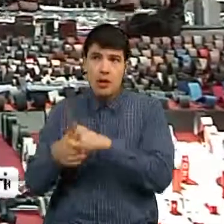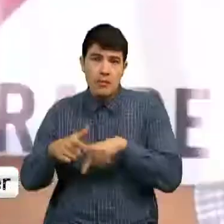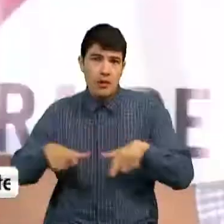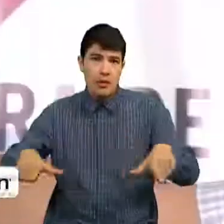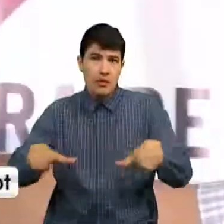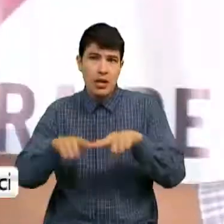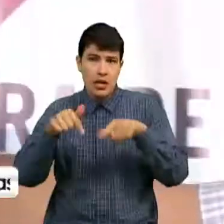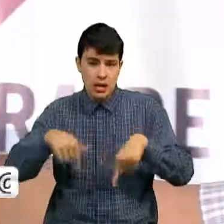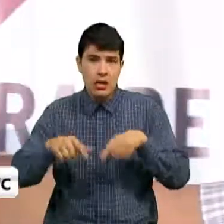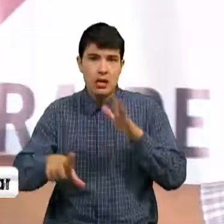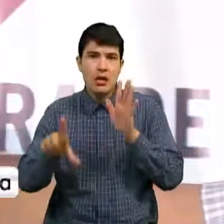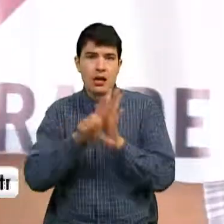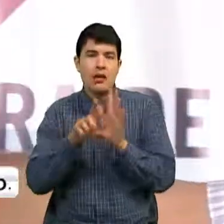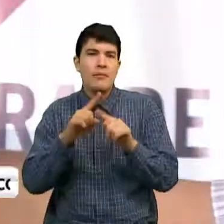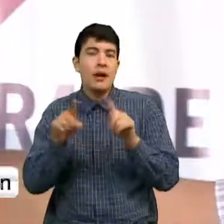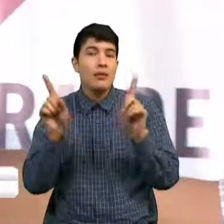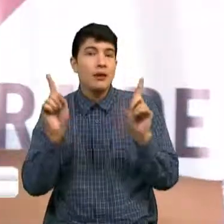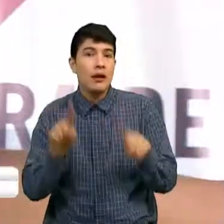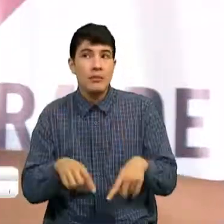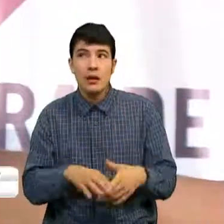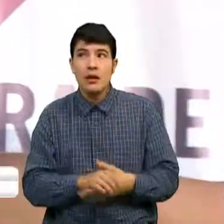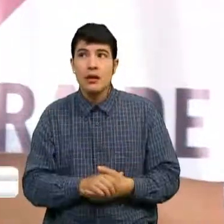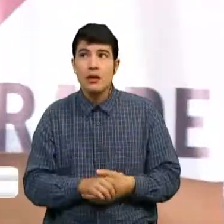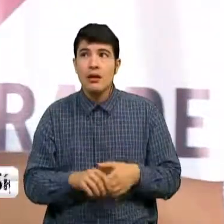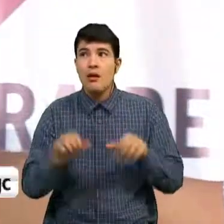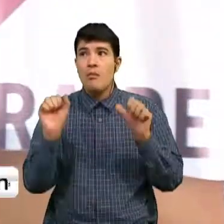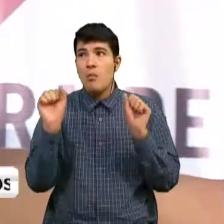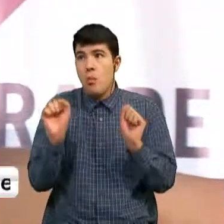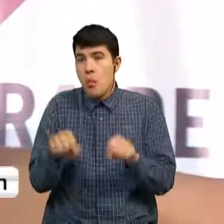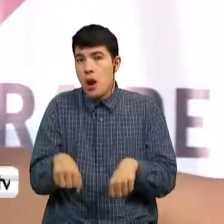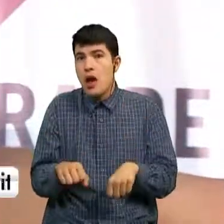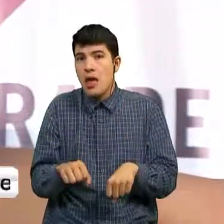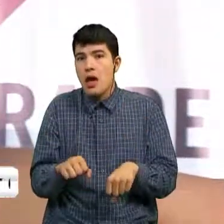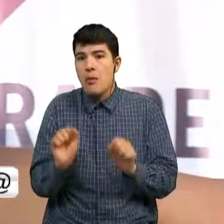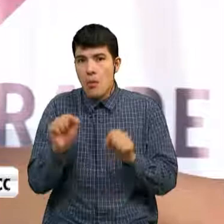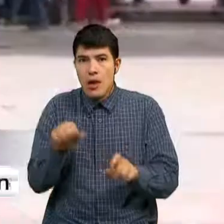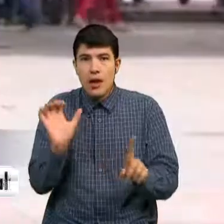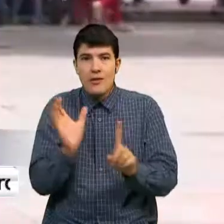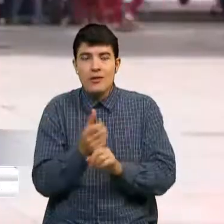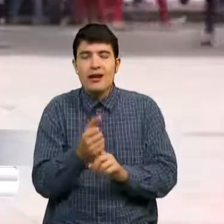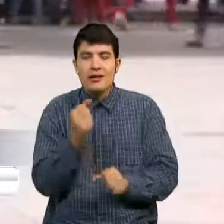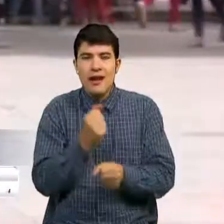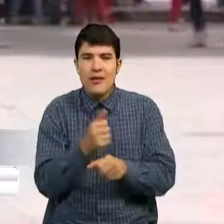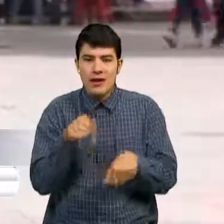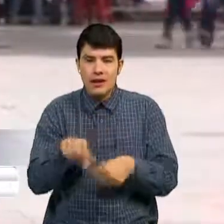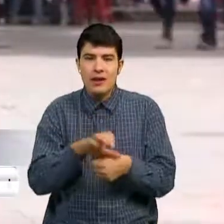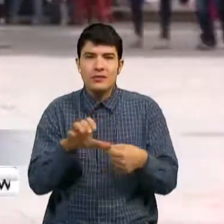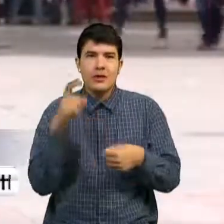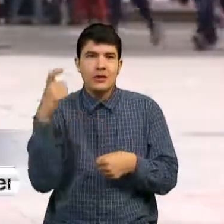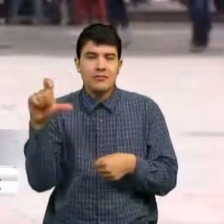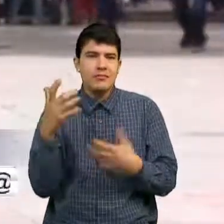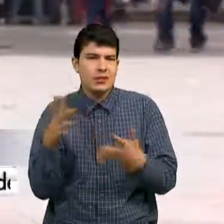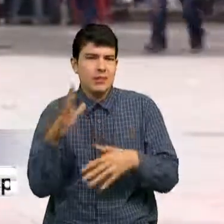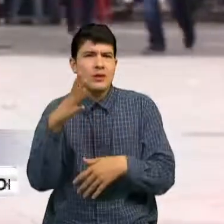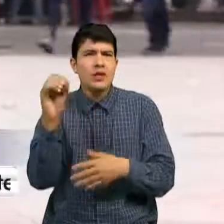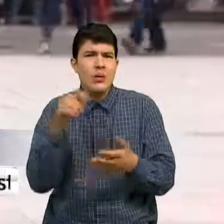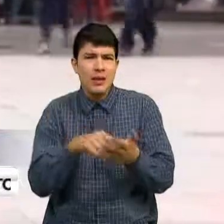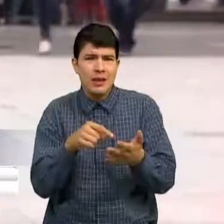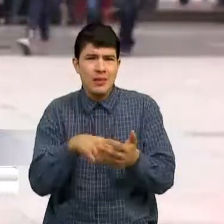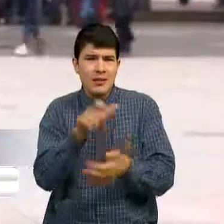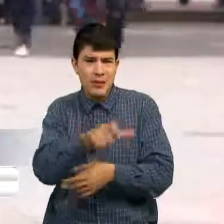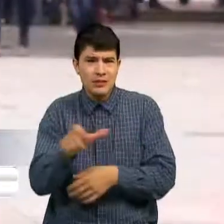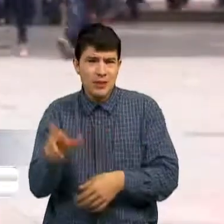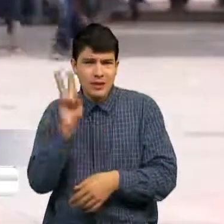país legalmente pero también que puedan tener posibilidades de conseguir trabajo en la ciudad son cerca de 50 mil personas las que